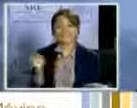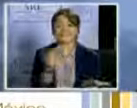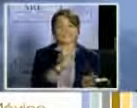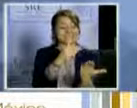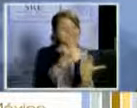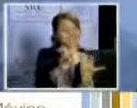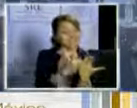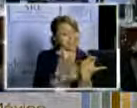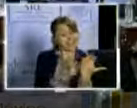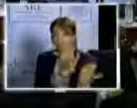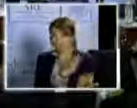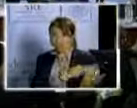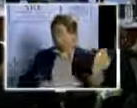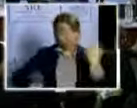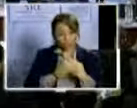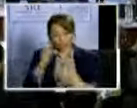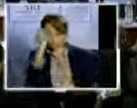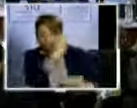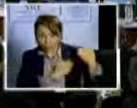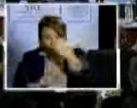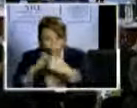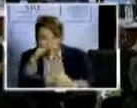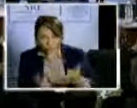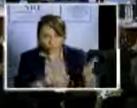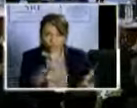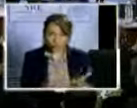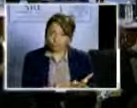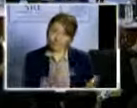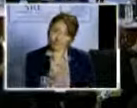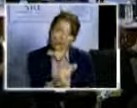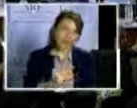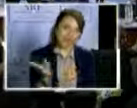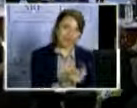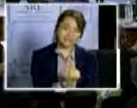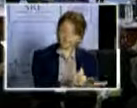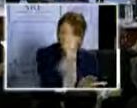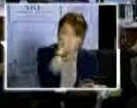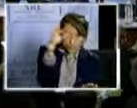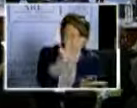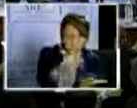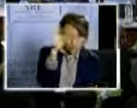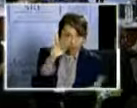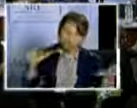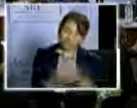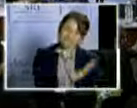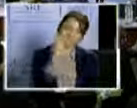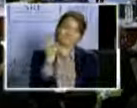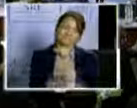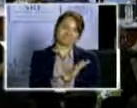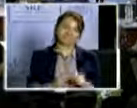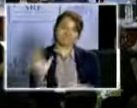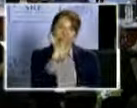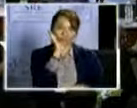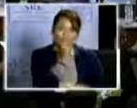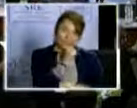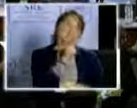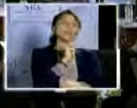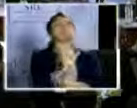el multilateralismo, el instrumento multilateral de agentes y de agencias